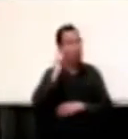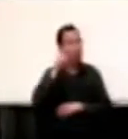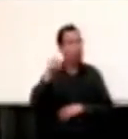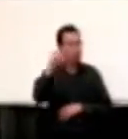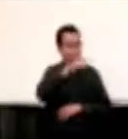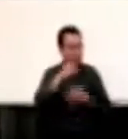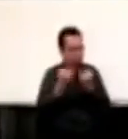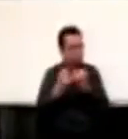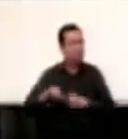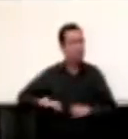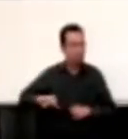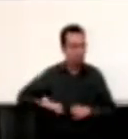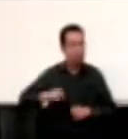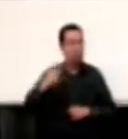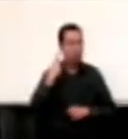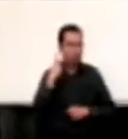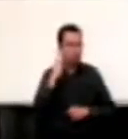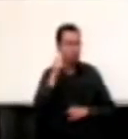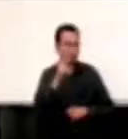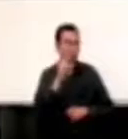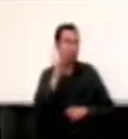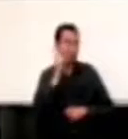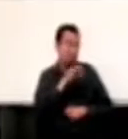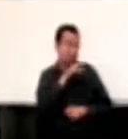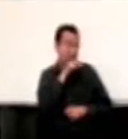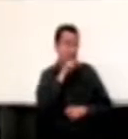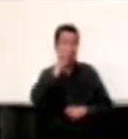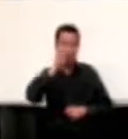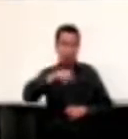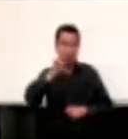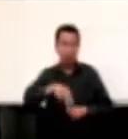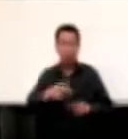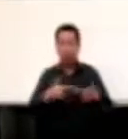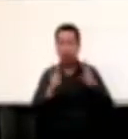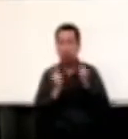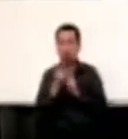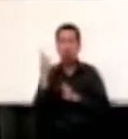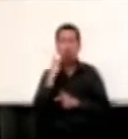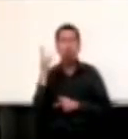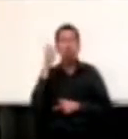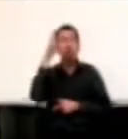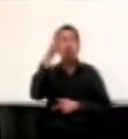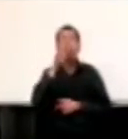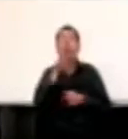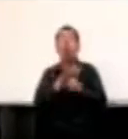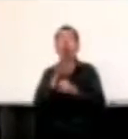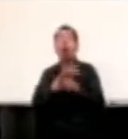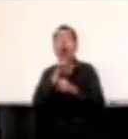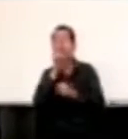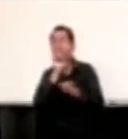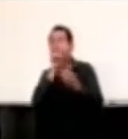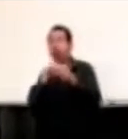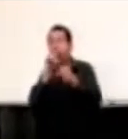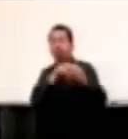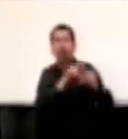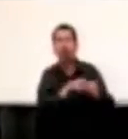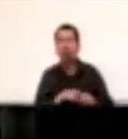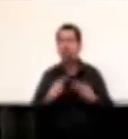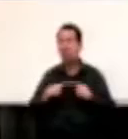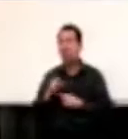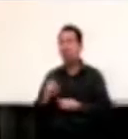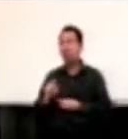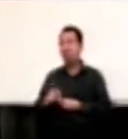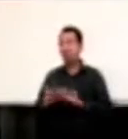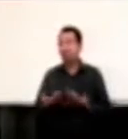estamos interesados en la cuestión electoral y la cuestión de los partidos. ¿Por qué? Porque ciertamente lo que es verdad es que las democracias